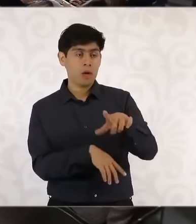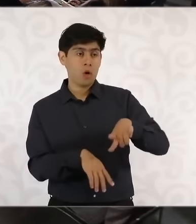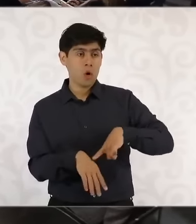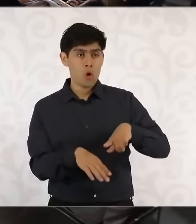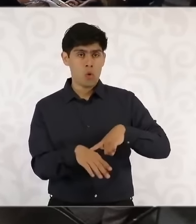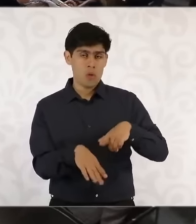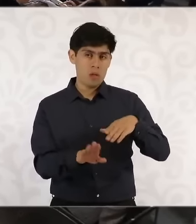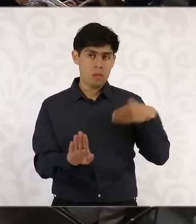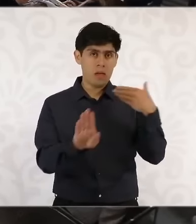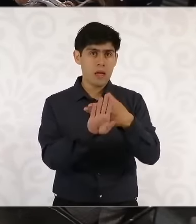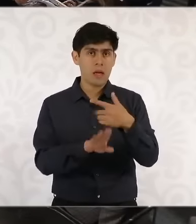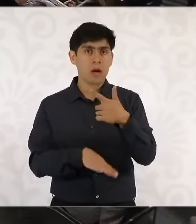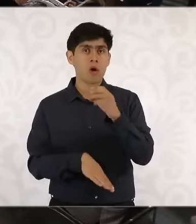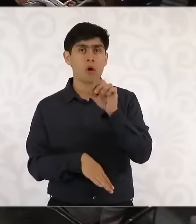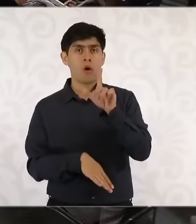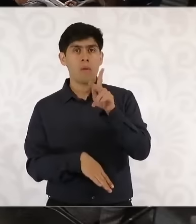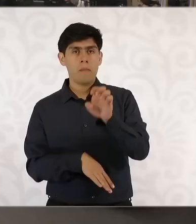estando en la marcha,